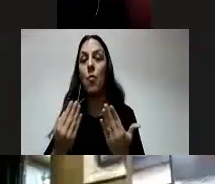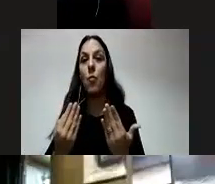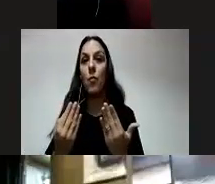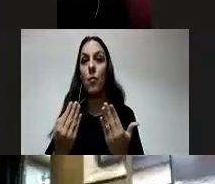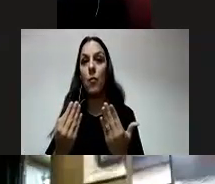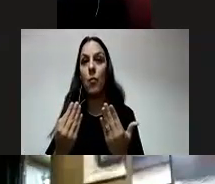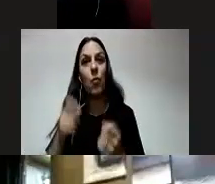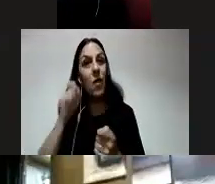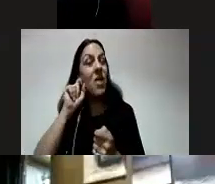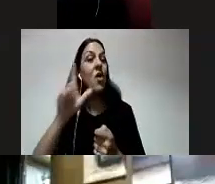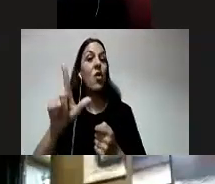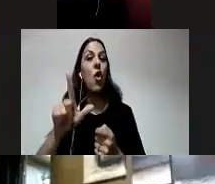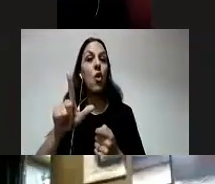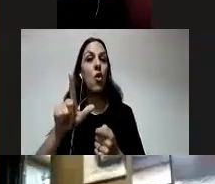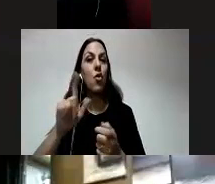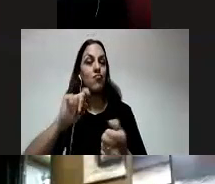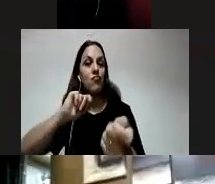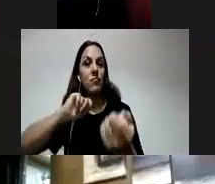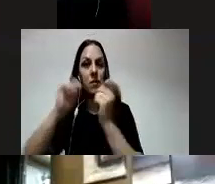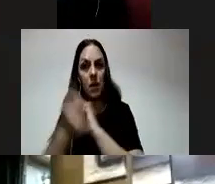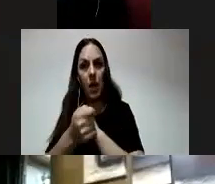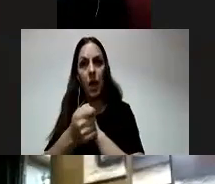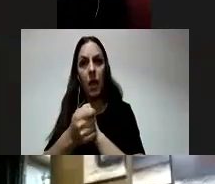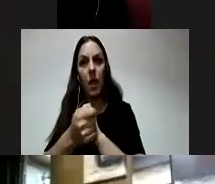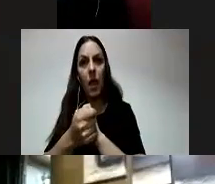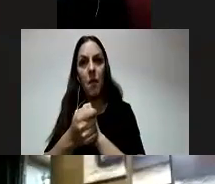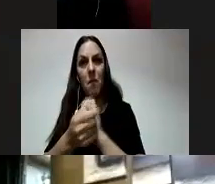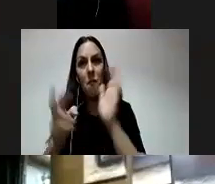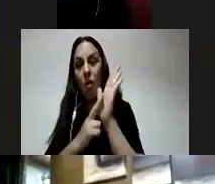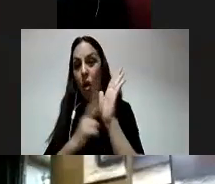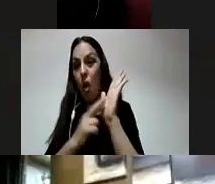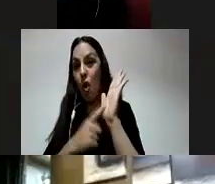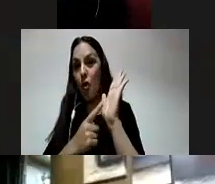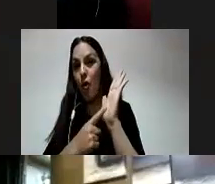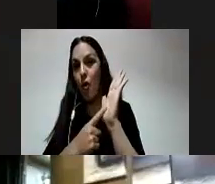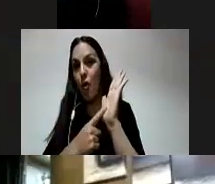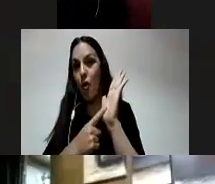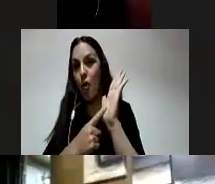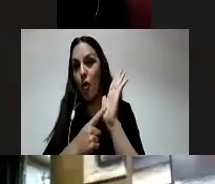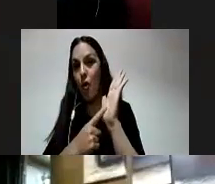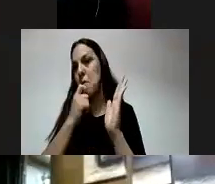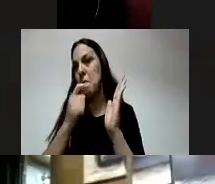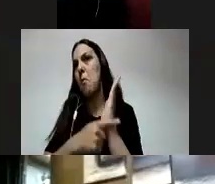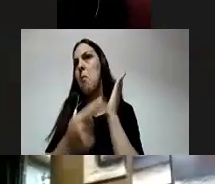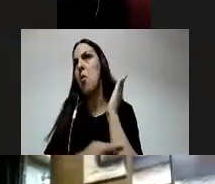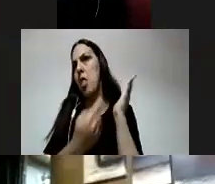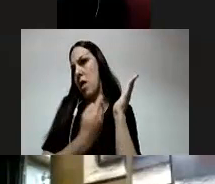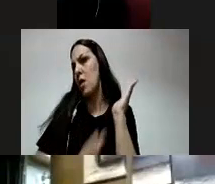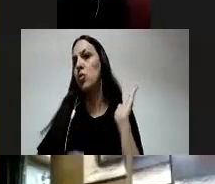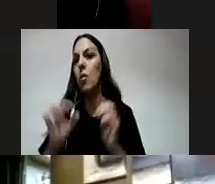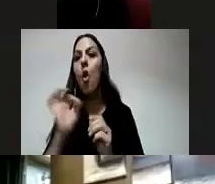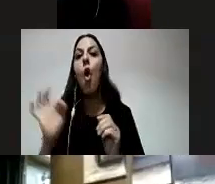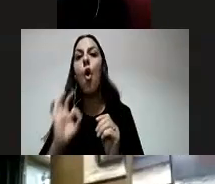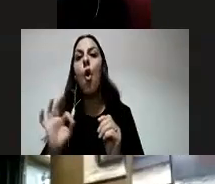lograr una modificación de una norma, ya sea por el Poder Ejecutivo mismo o